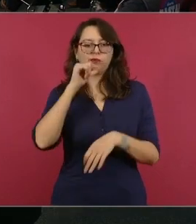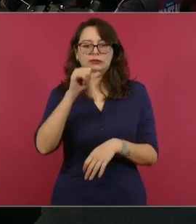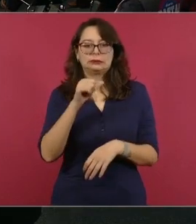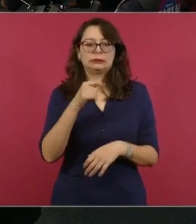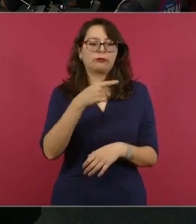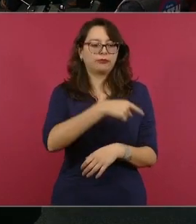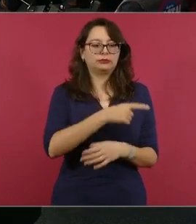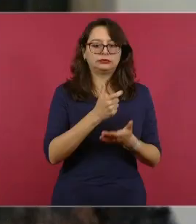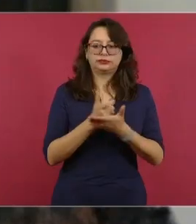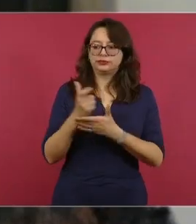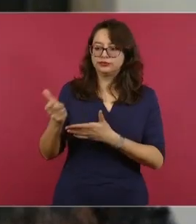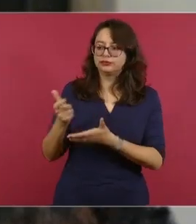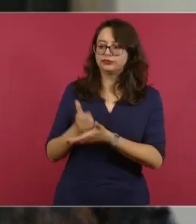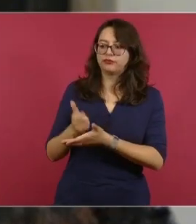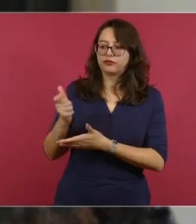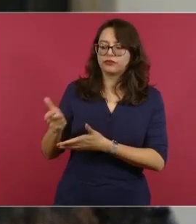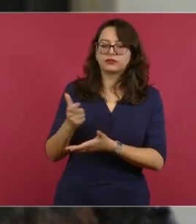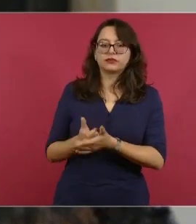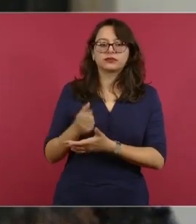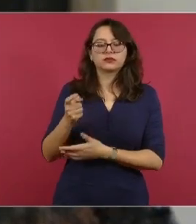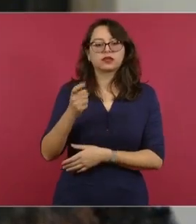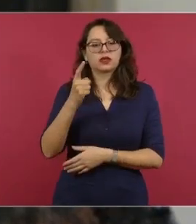más o menos por sus honorarios de